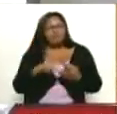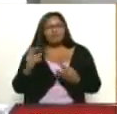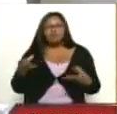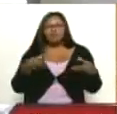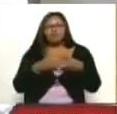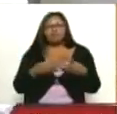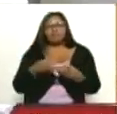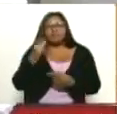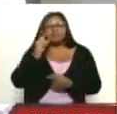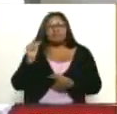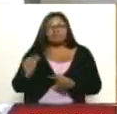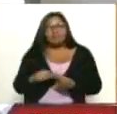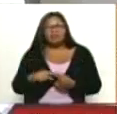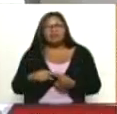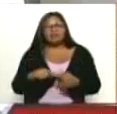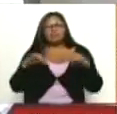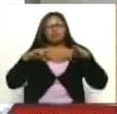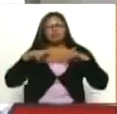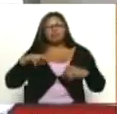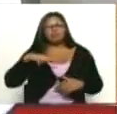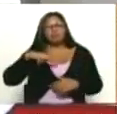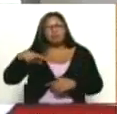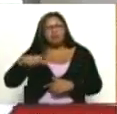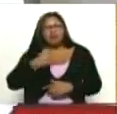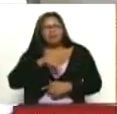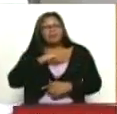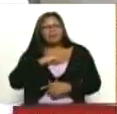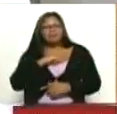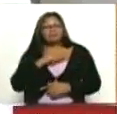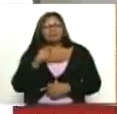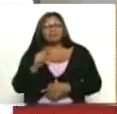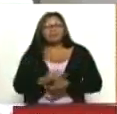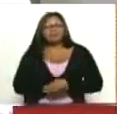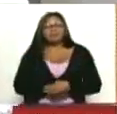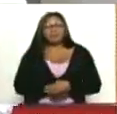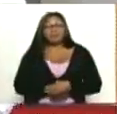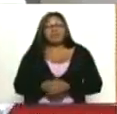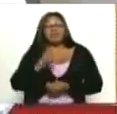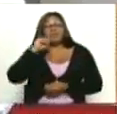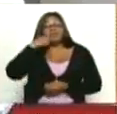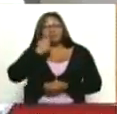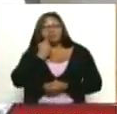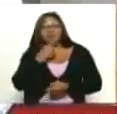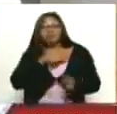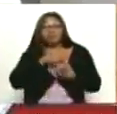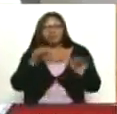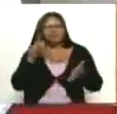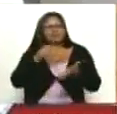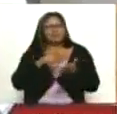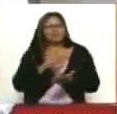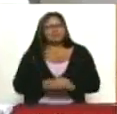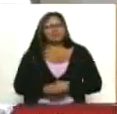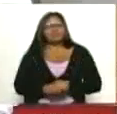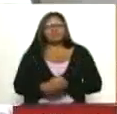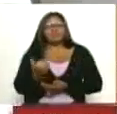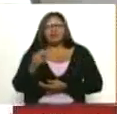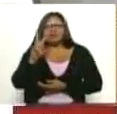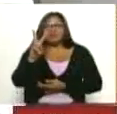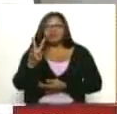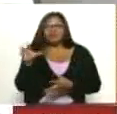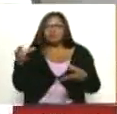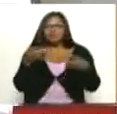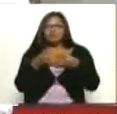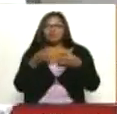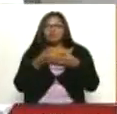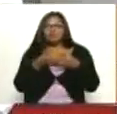de Italia, Portugal, España y Rusia. Ya está la de Rusia presente. Y hay dos agrupaciones